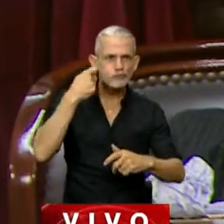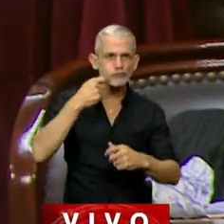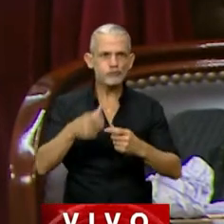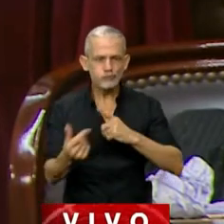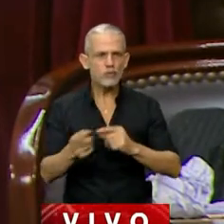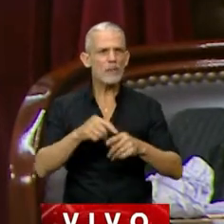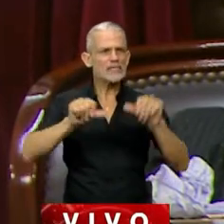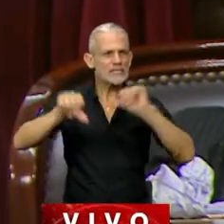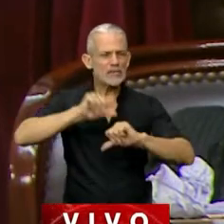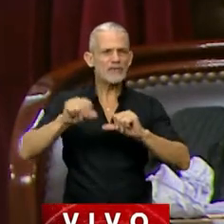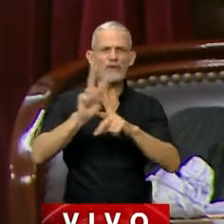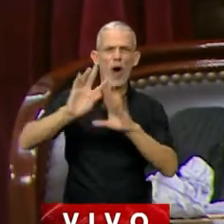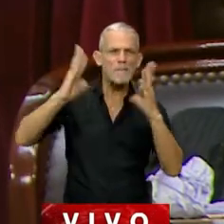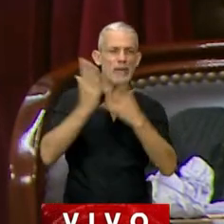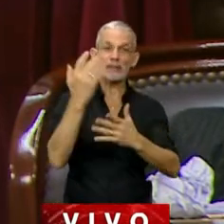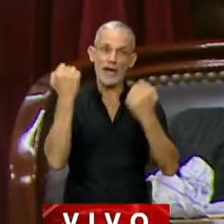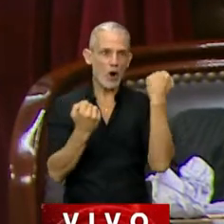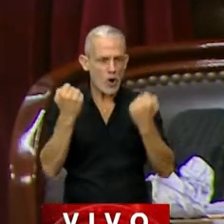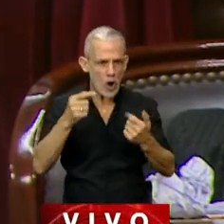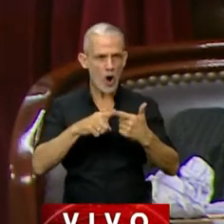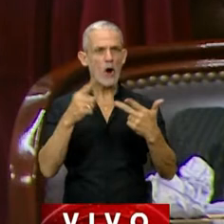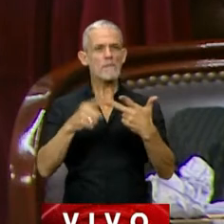ambientales, científicos, económicos,